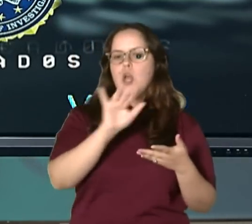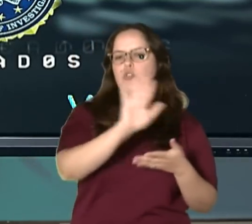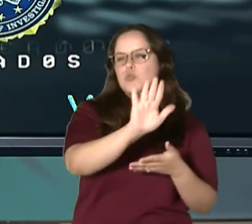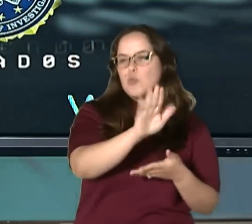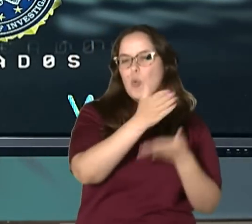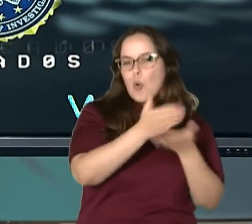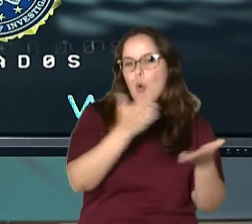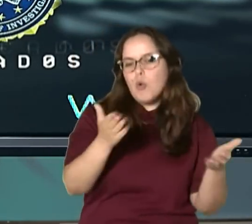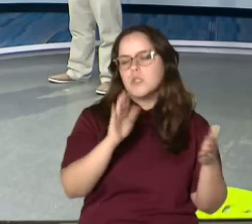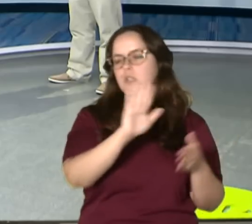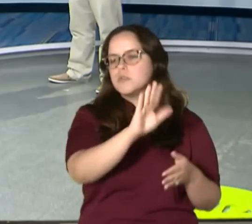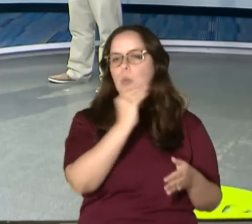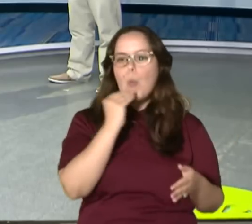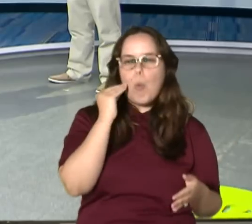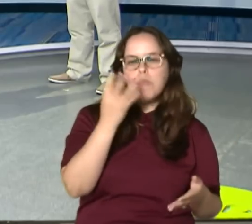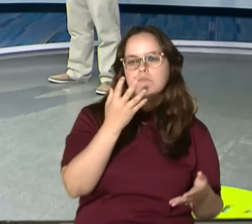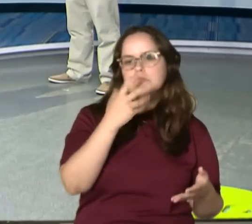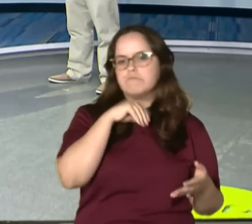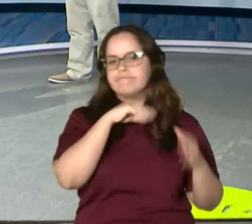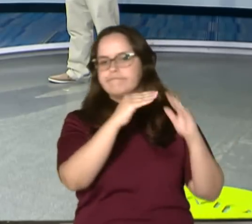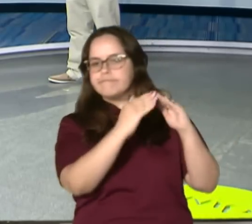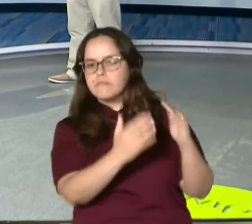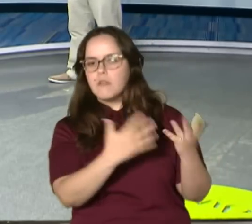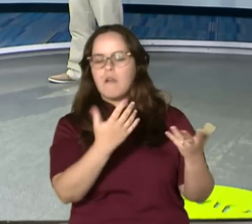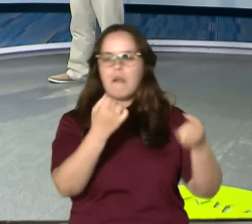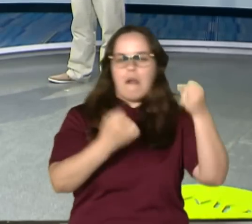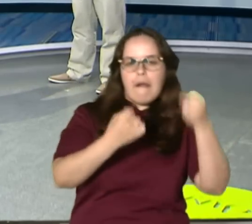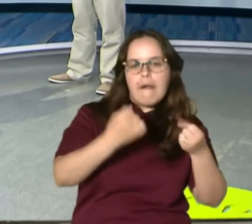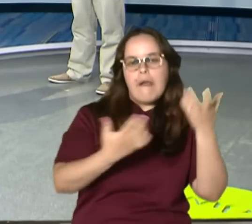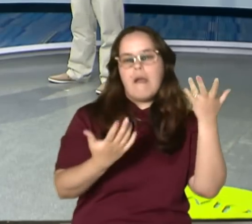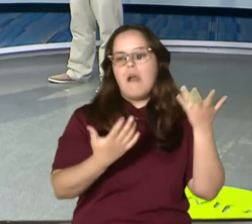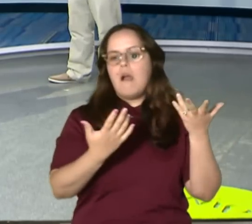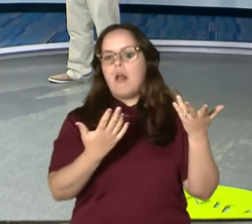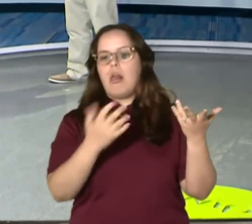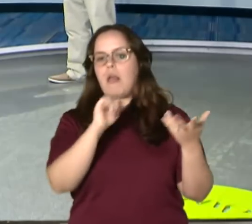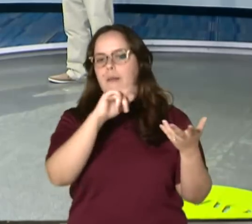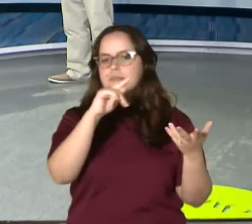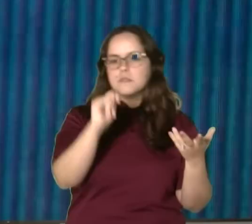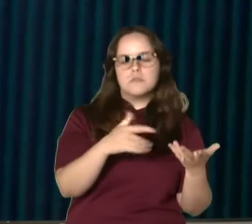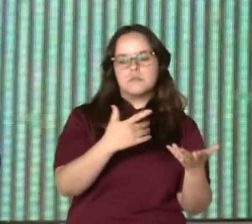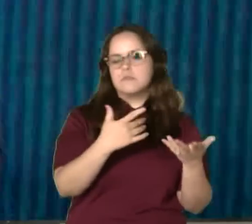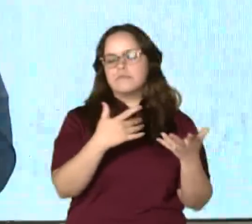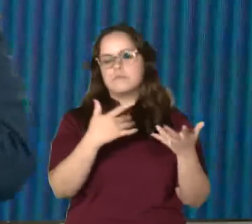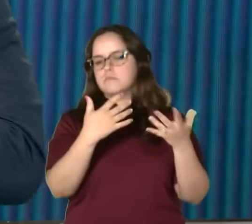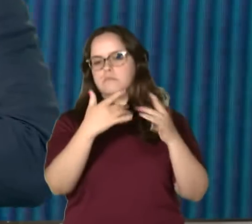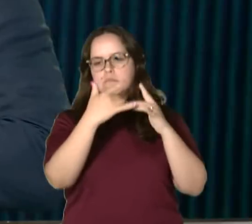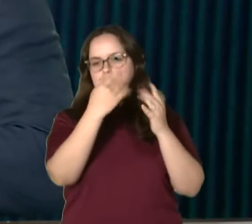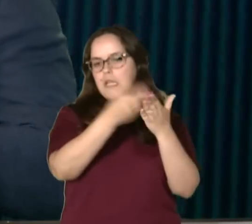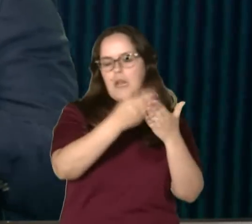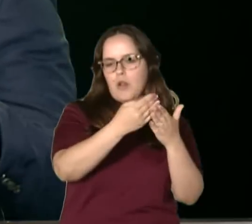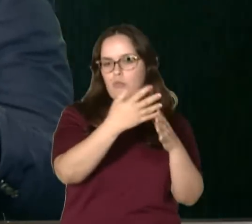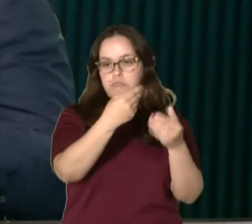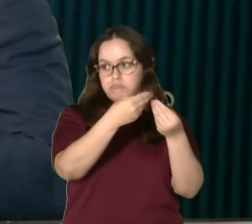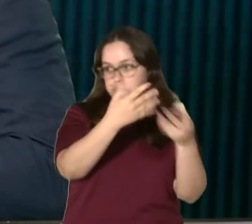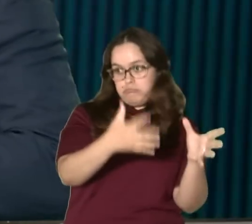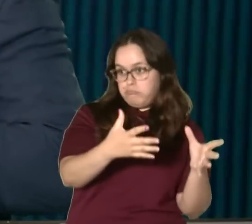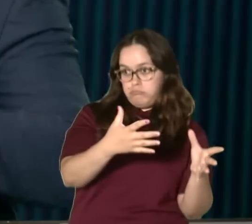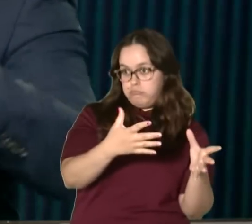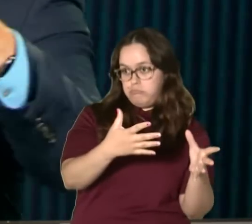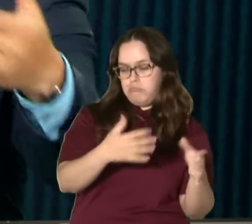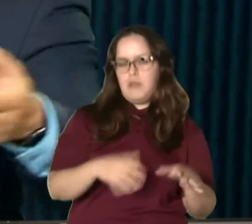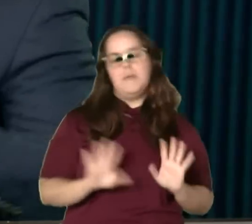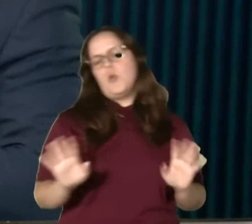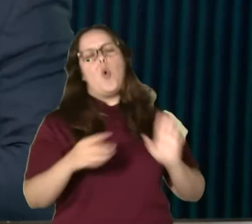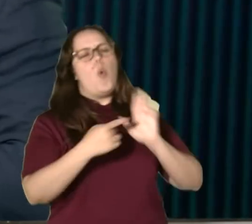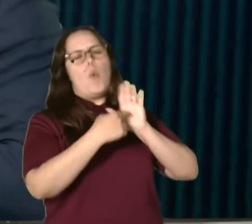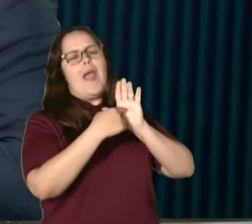ese hogar un apartamento un vehículo o hasta dinero posiblemente un ejemplo que te puedo dar a lo mejor este caballero se